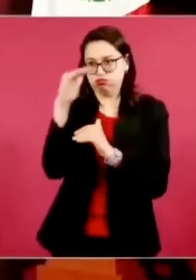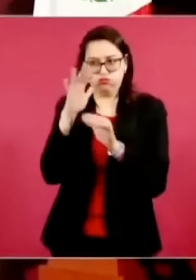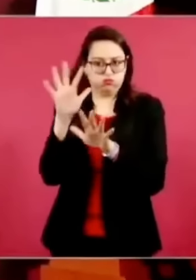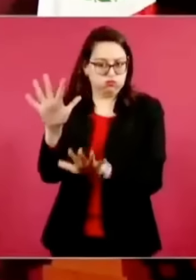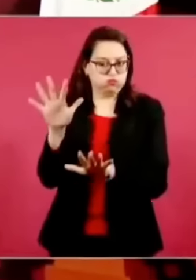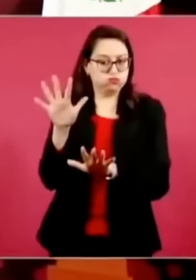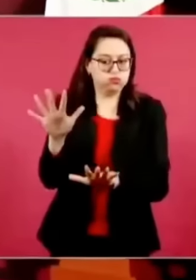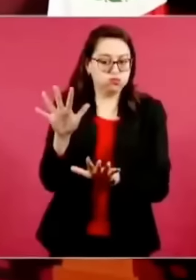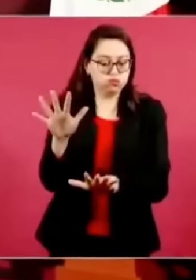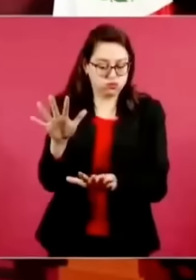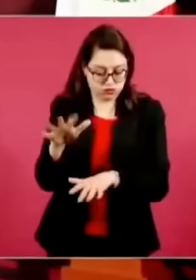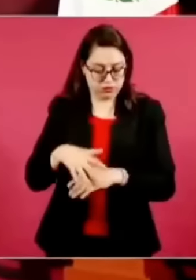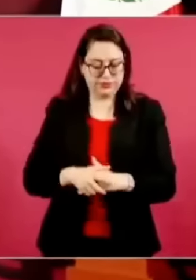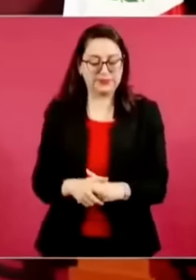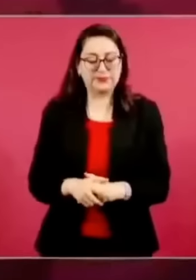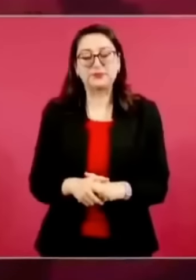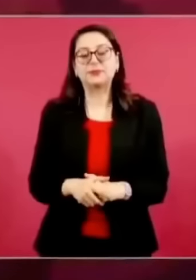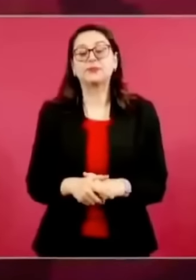el trabajo